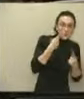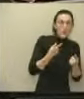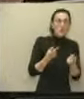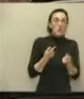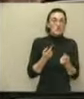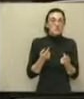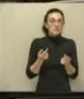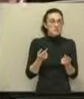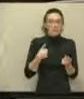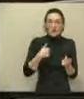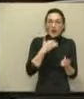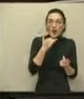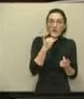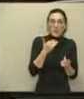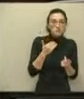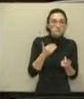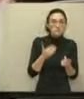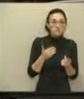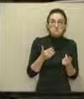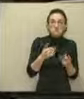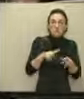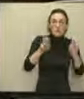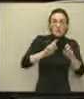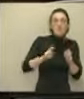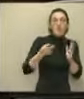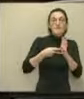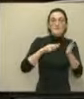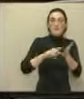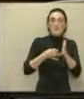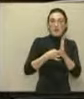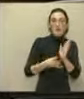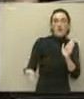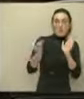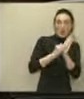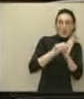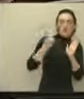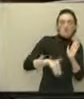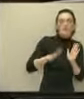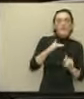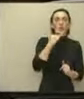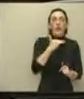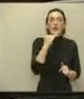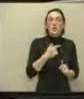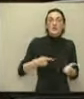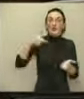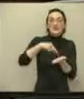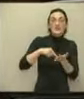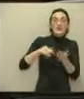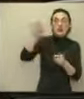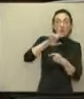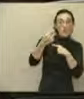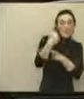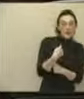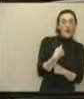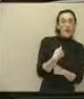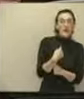nuevo, se ha recogido en los planes estos de calidad, que luego se aprobaron, pero que era algo que nos venía exigiendo, precisamente, la Unión Europea